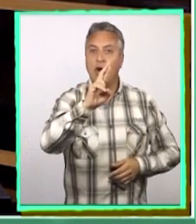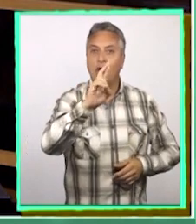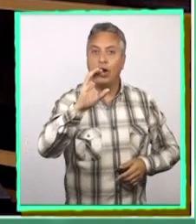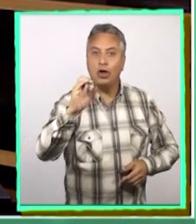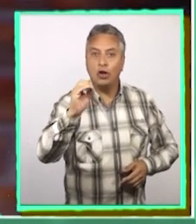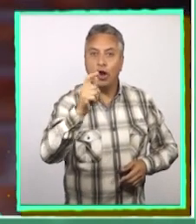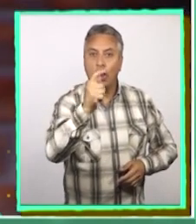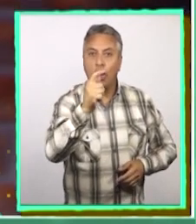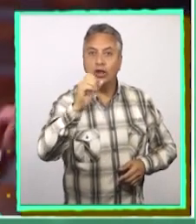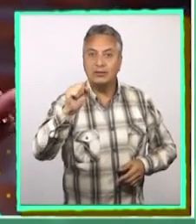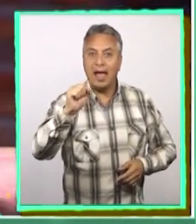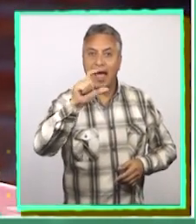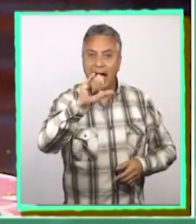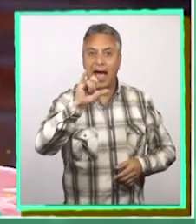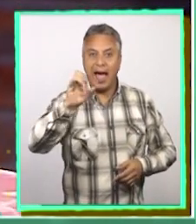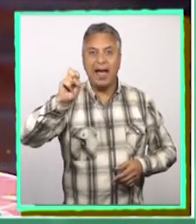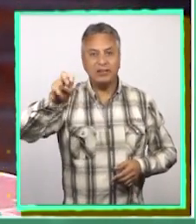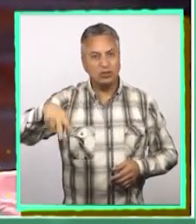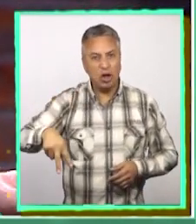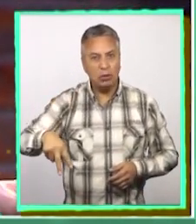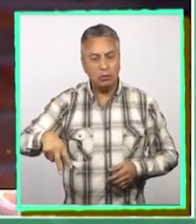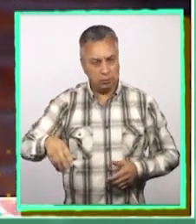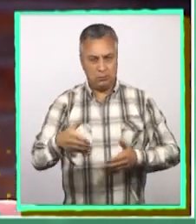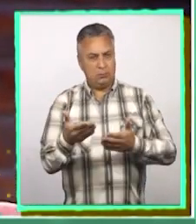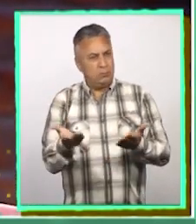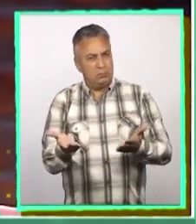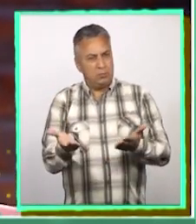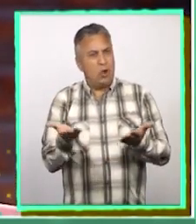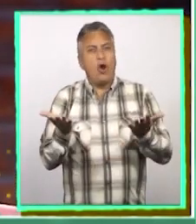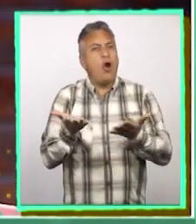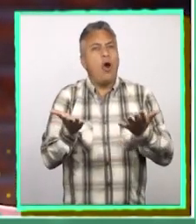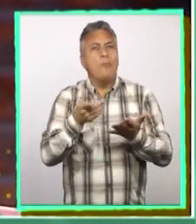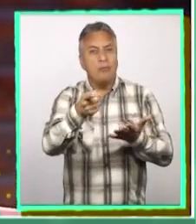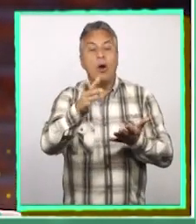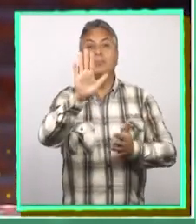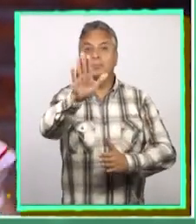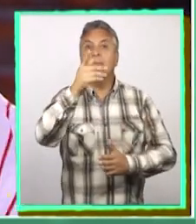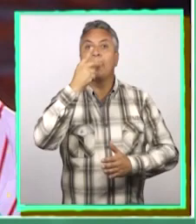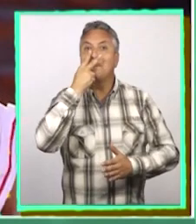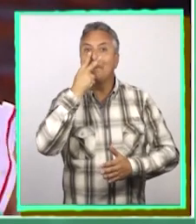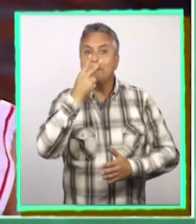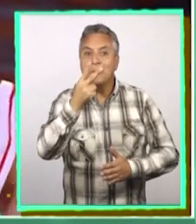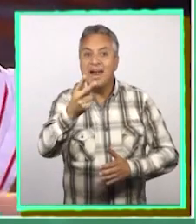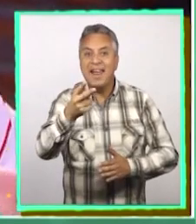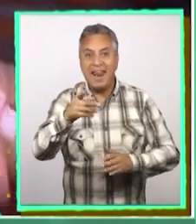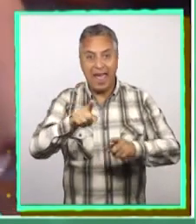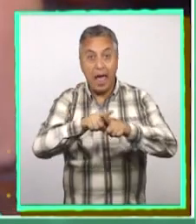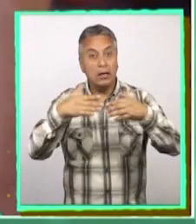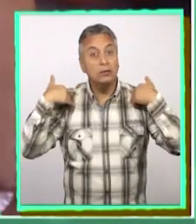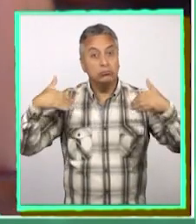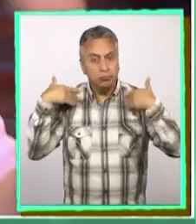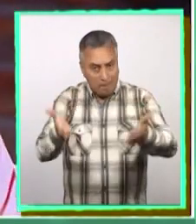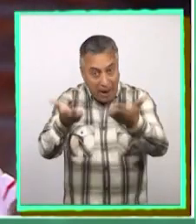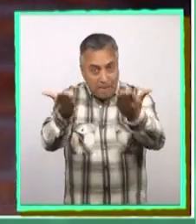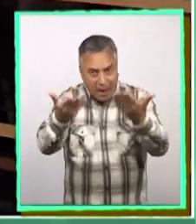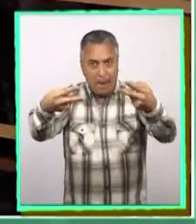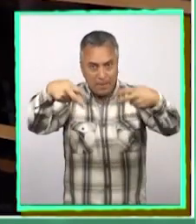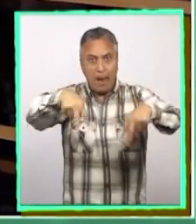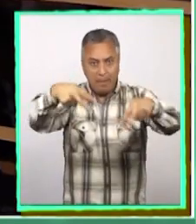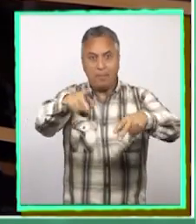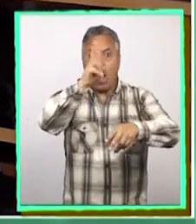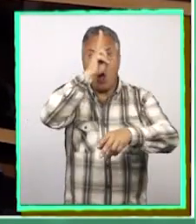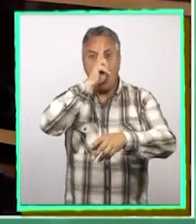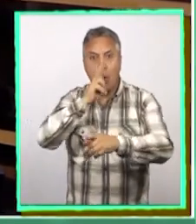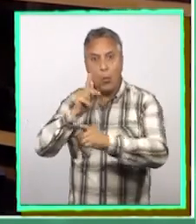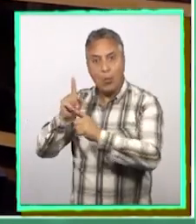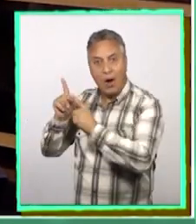rotación. ¿Rotación? ¿Se les ocurre cómo puede ser ese movimiento? Hagamos un experimento, todos arriba. Vamos, párense,